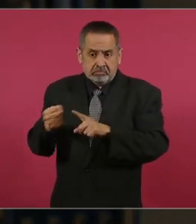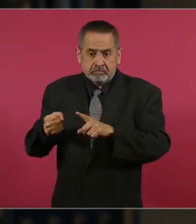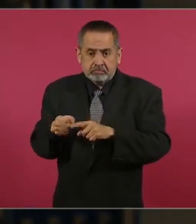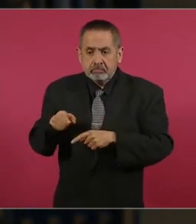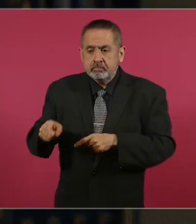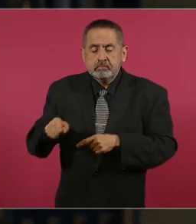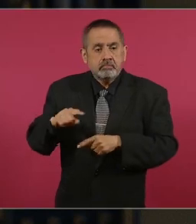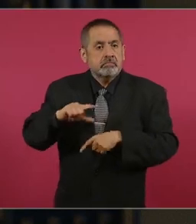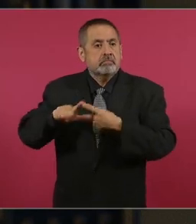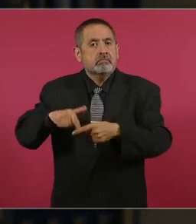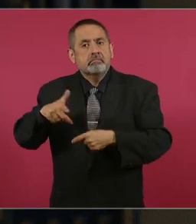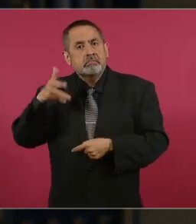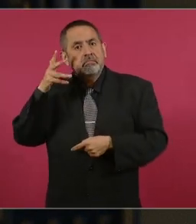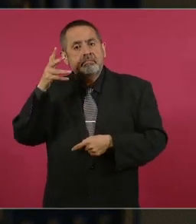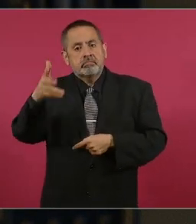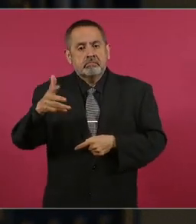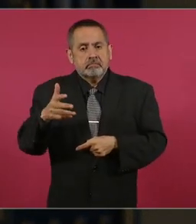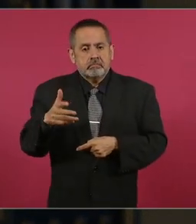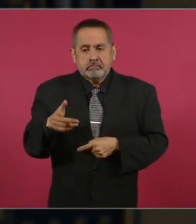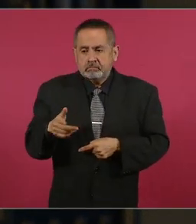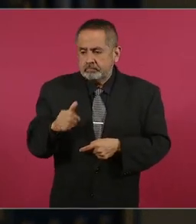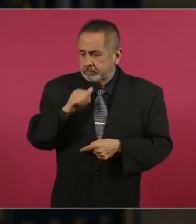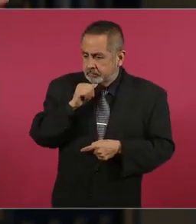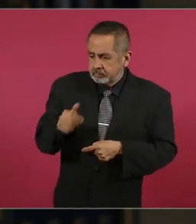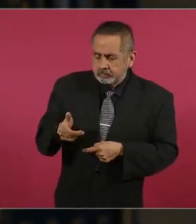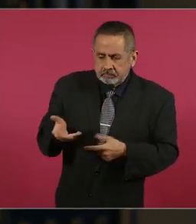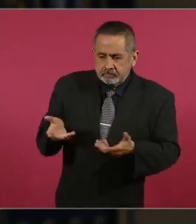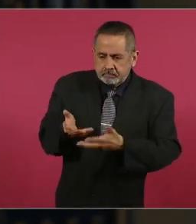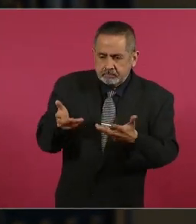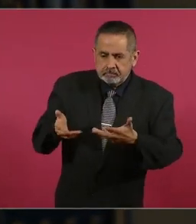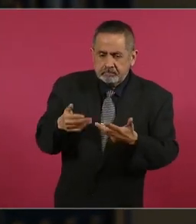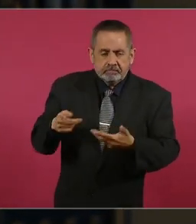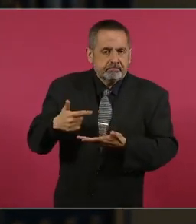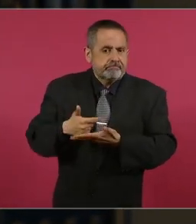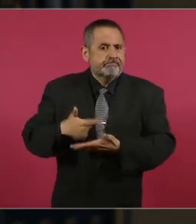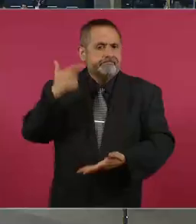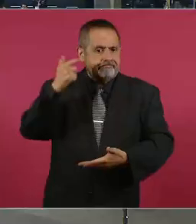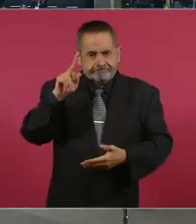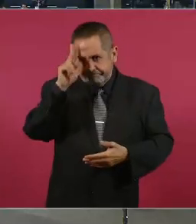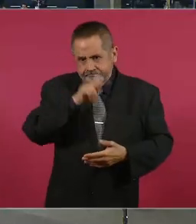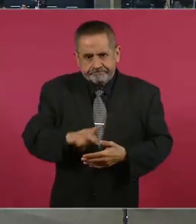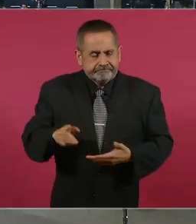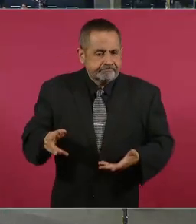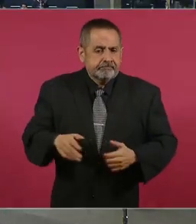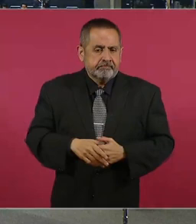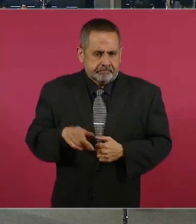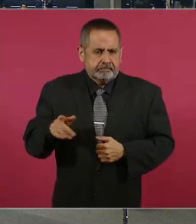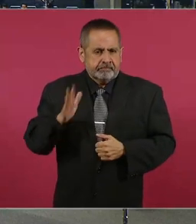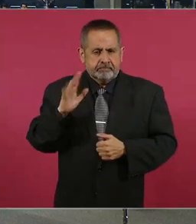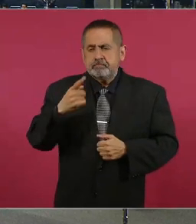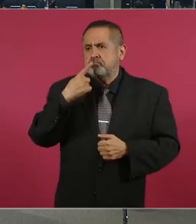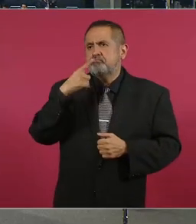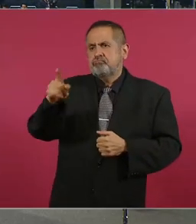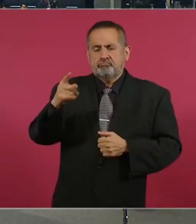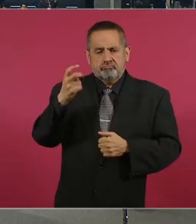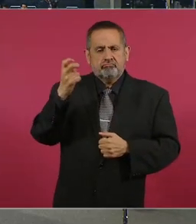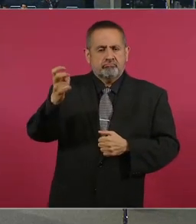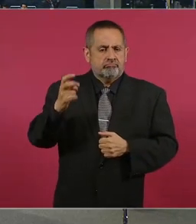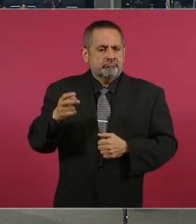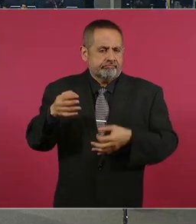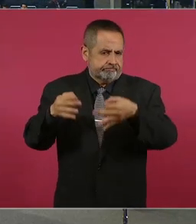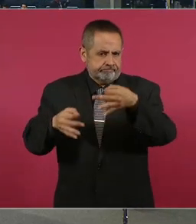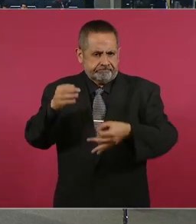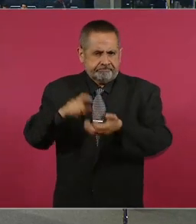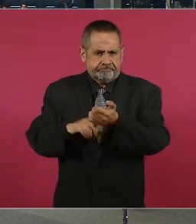pueda desarrollar algo que eventualmente pueda ser más grave, presidente. Él ya acudió a diferentes instancias, a la